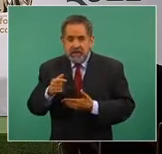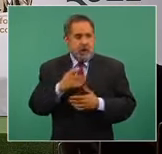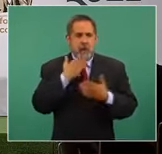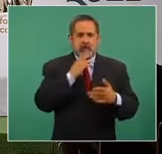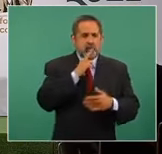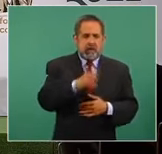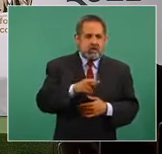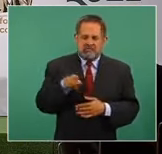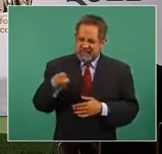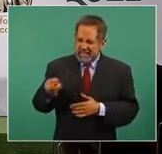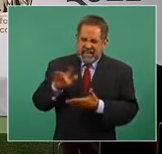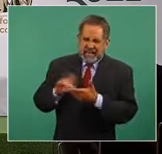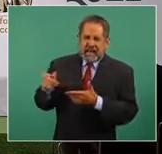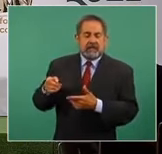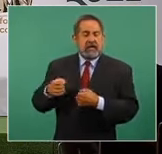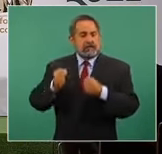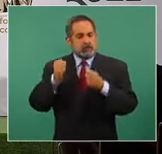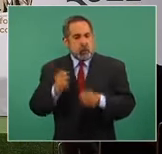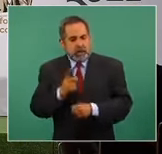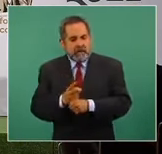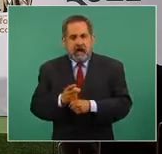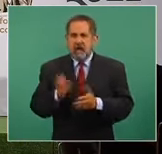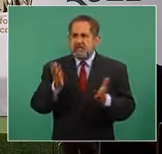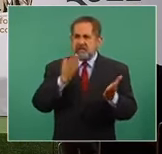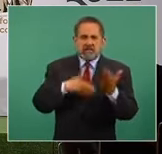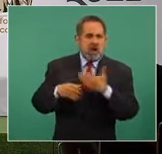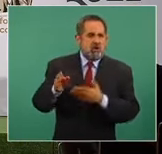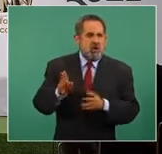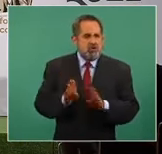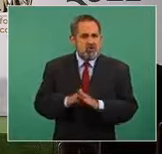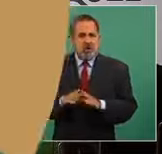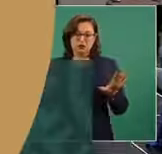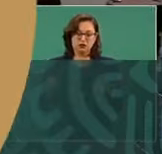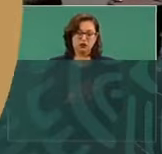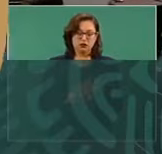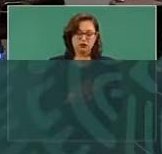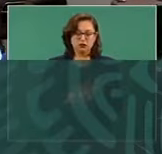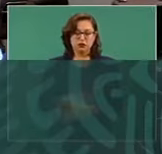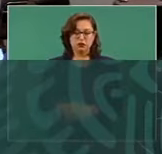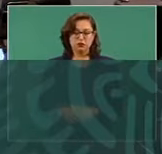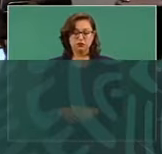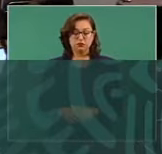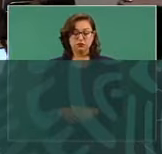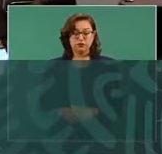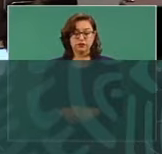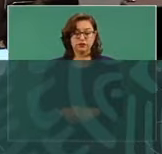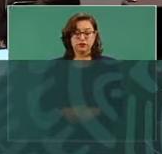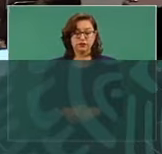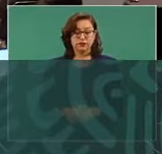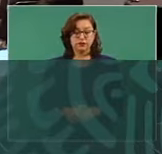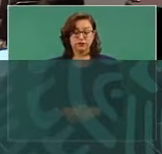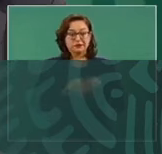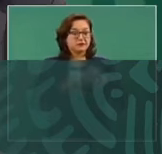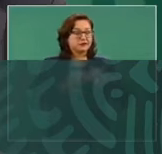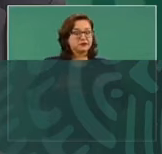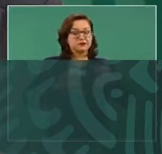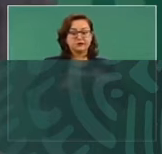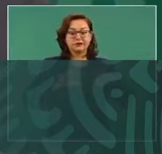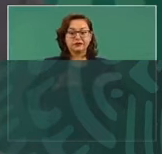en seguridad, en desarrollo y en bienestar. El presidente López Obrador expresó que